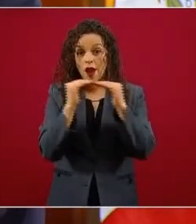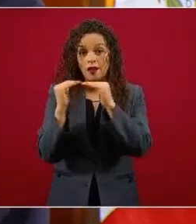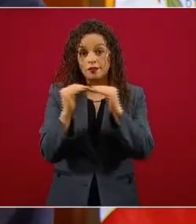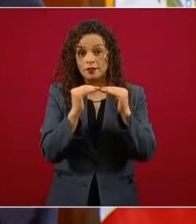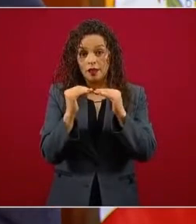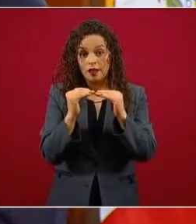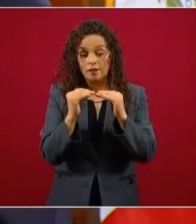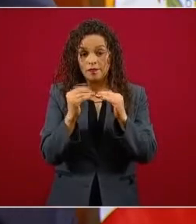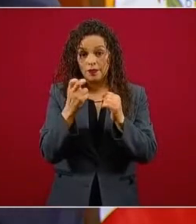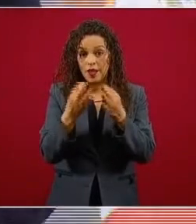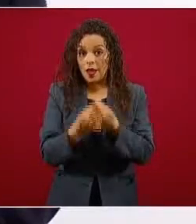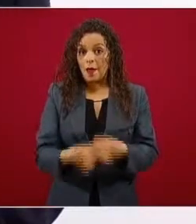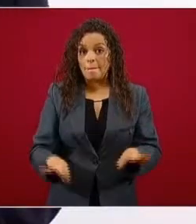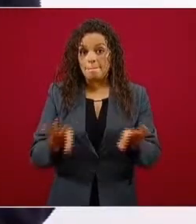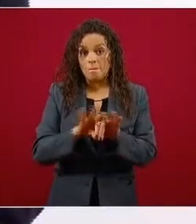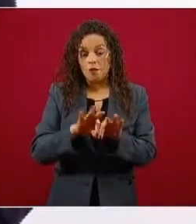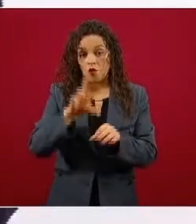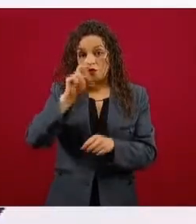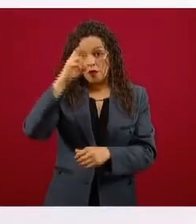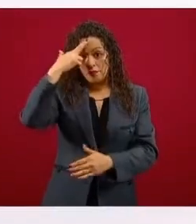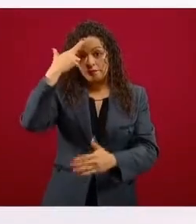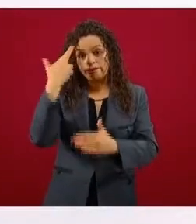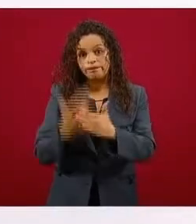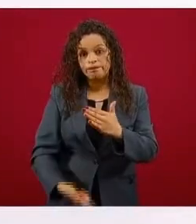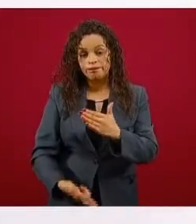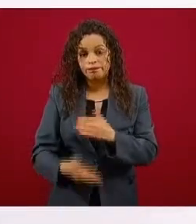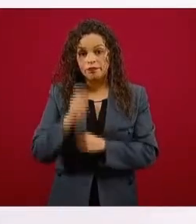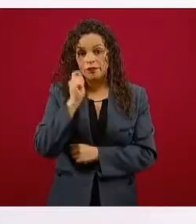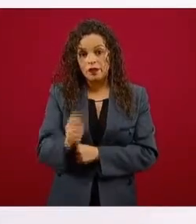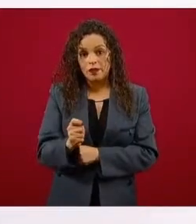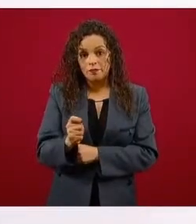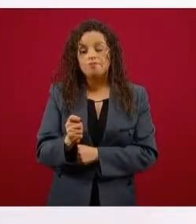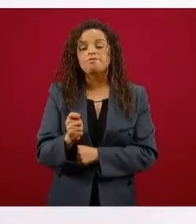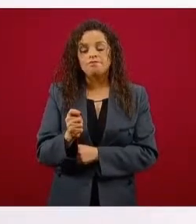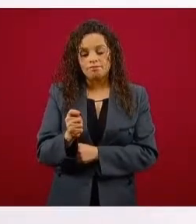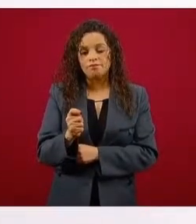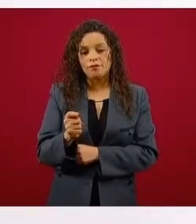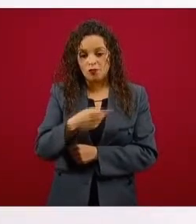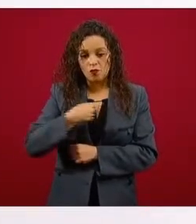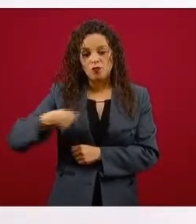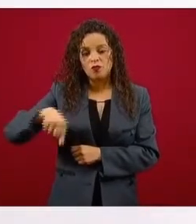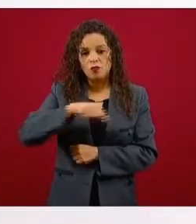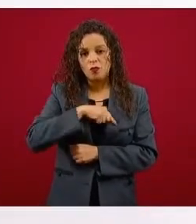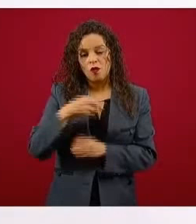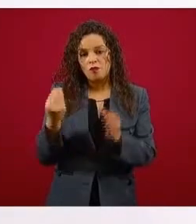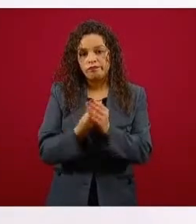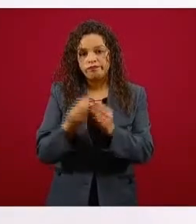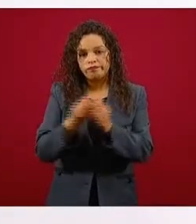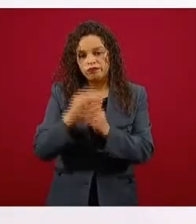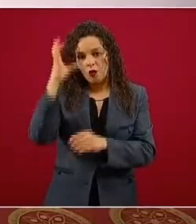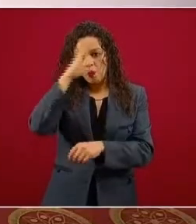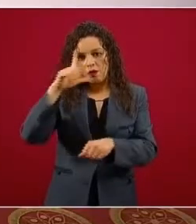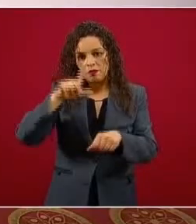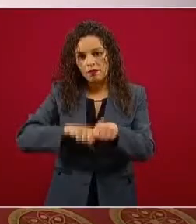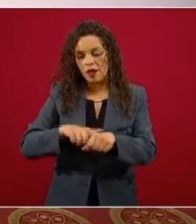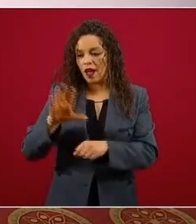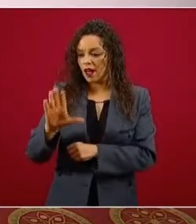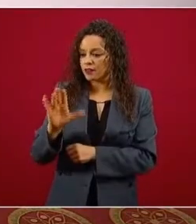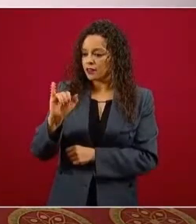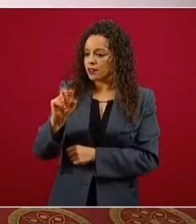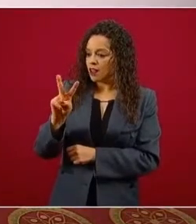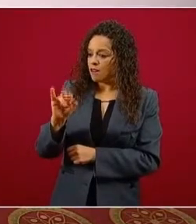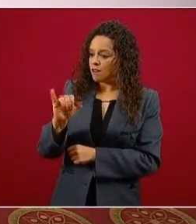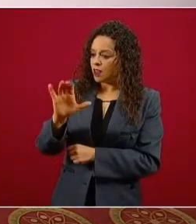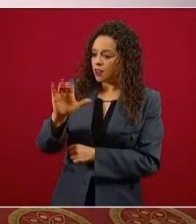cimiento inamovible de nuestra cultura cívica. Por eso he dicho que en